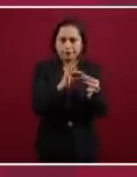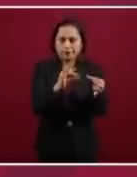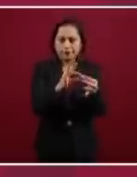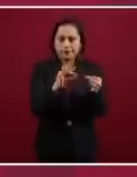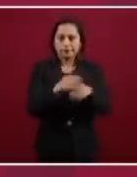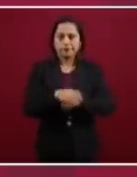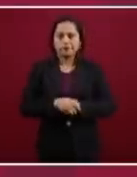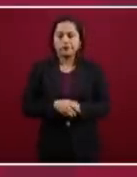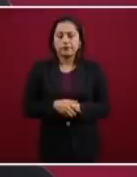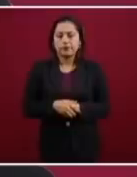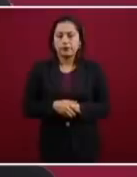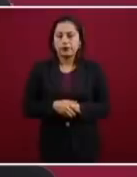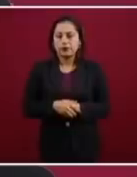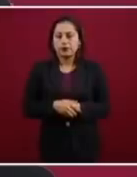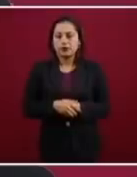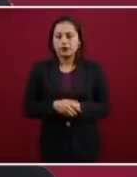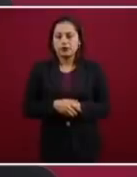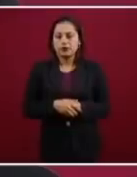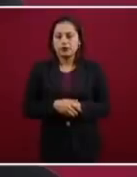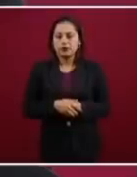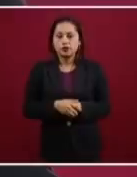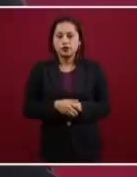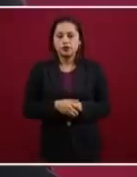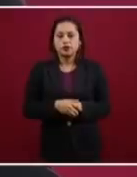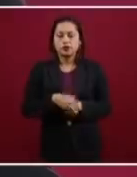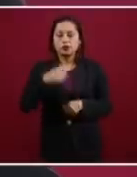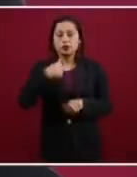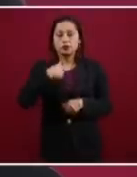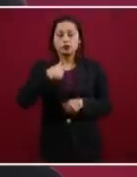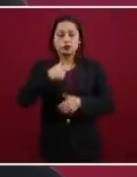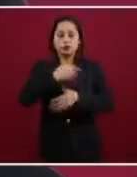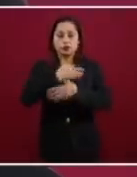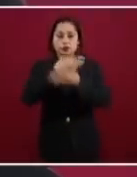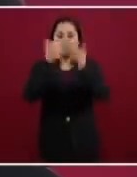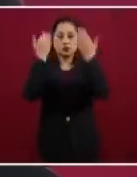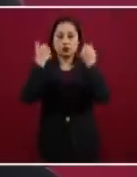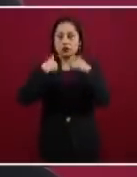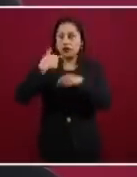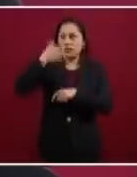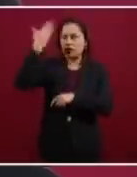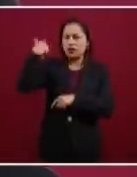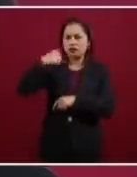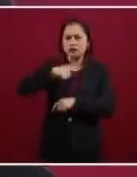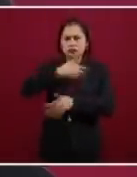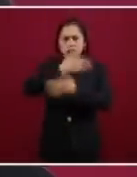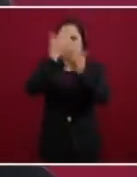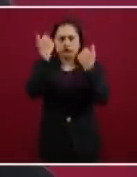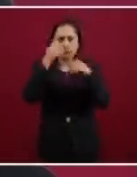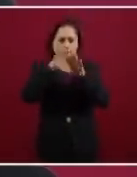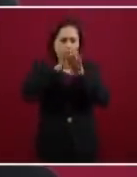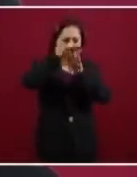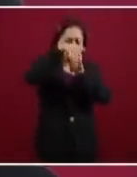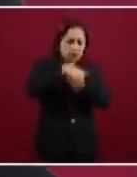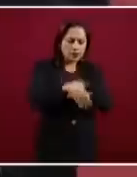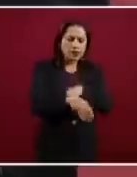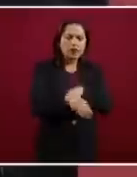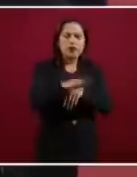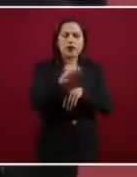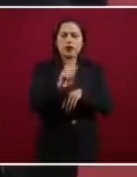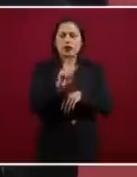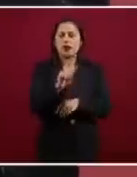yo no sabía donde estaba ubicada la presa pilares y